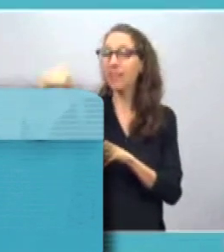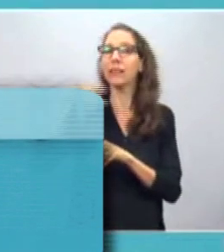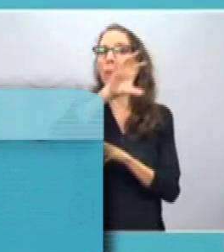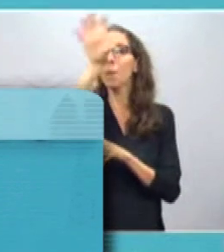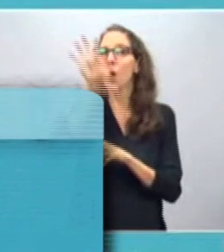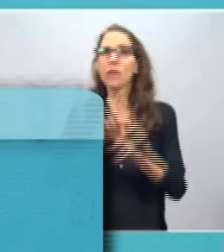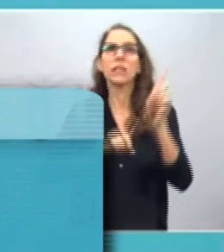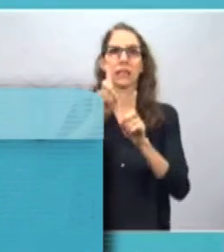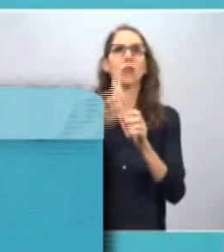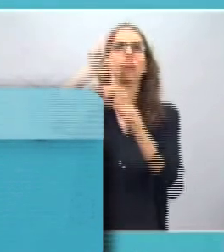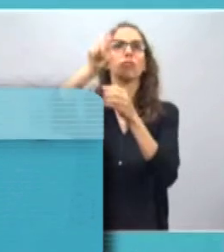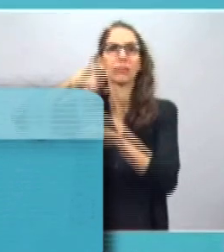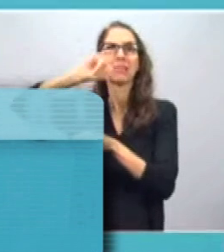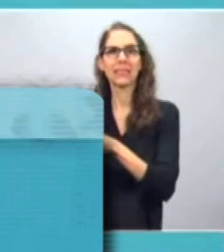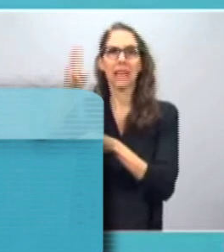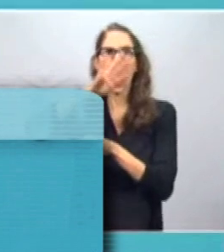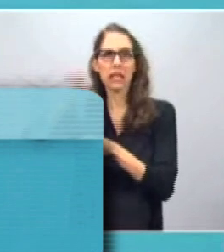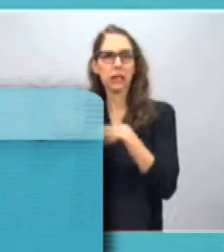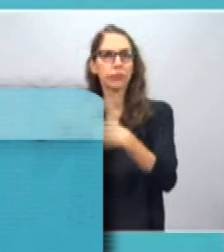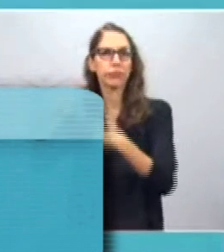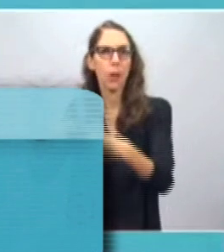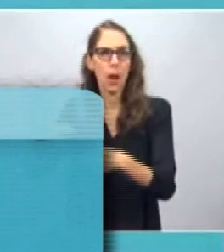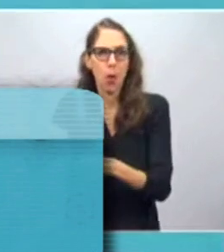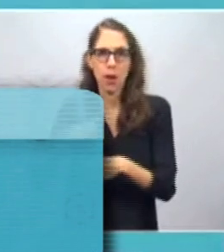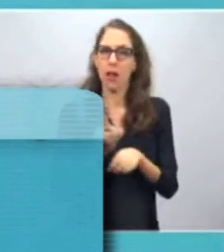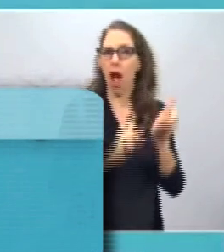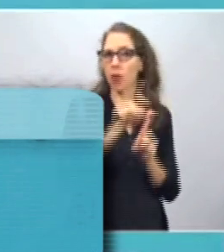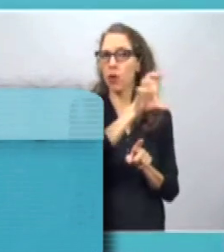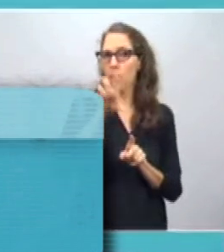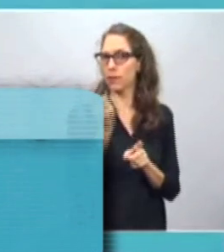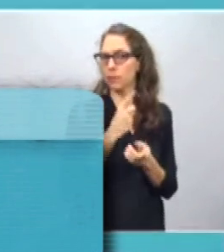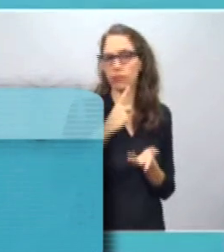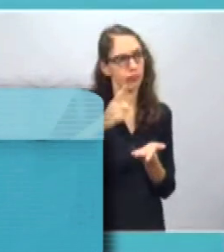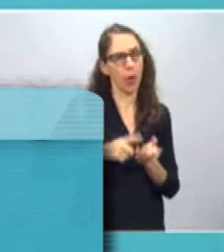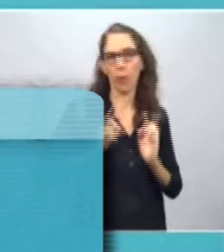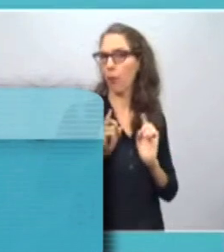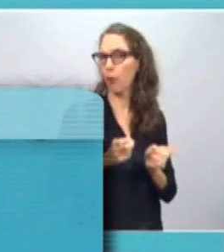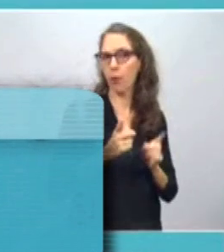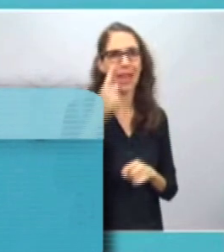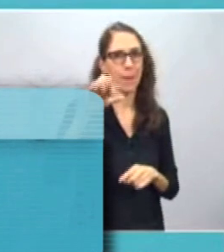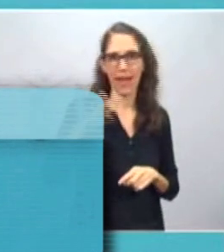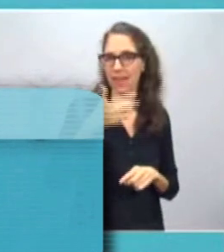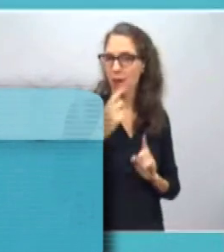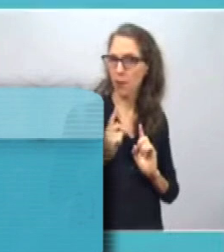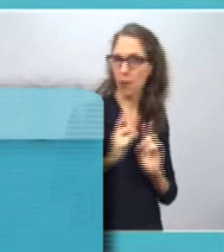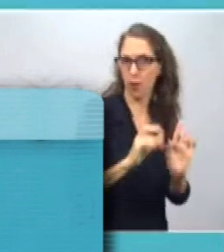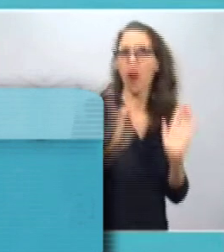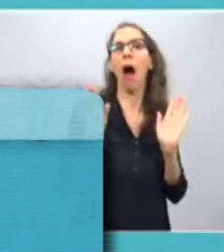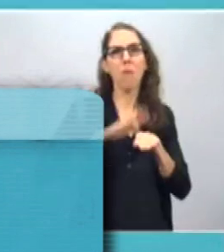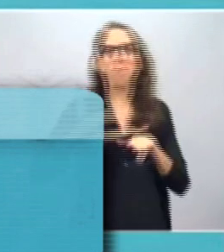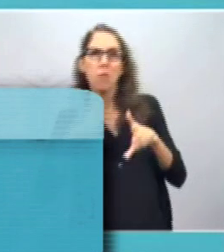esquema jubilatorio de ANSES, pero otras provincias mantuvieron la caja y en ese marco se decidió, el Gobierno Nacional en su momento